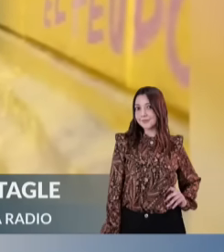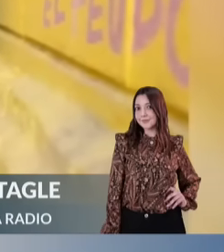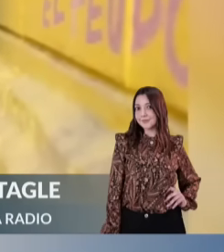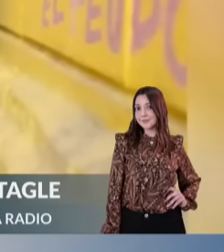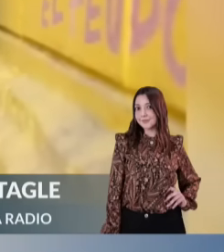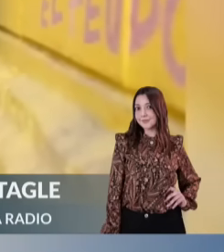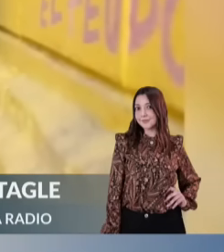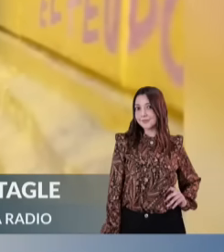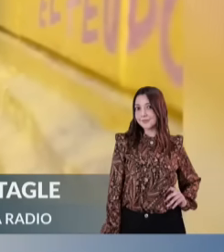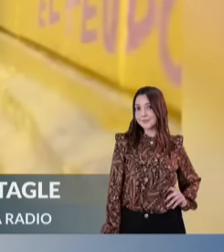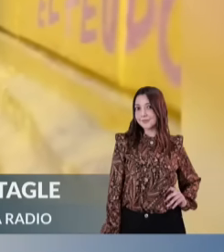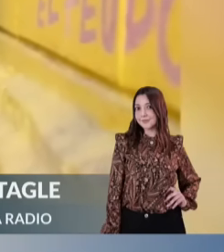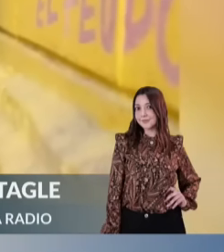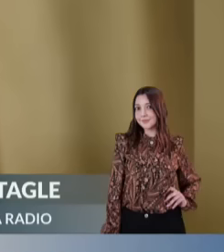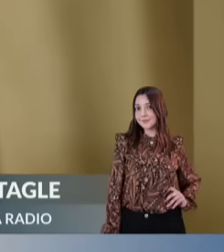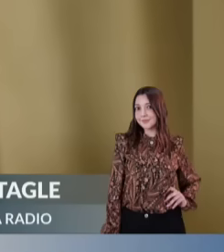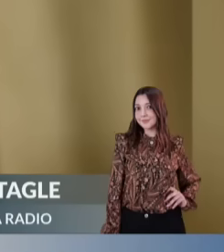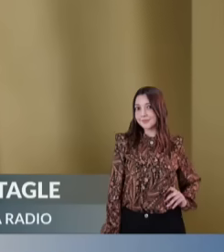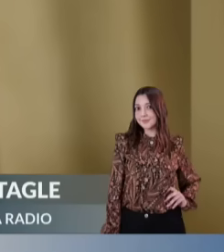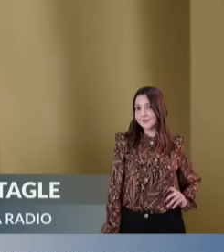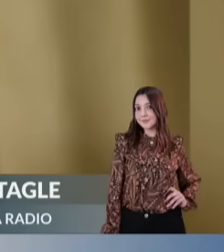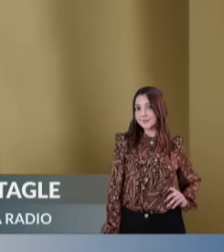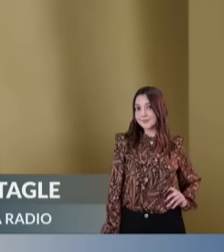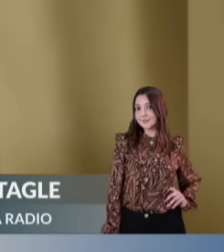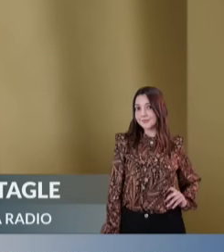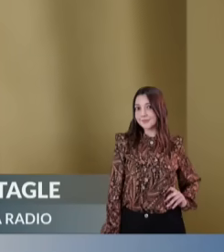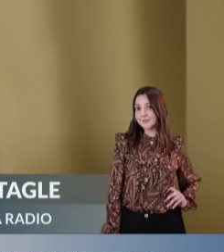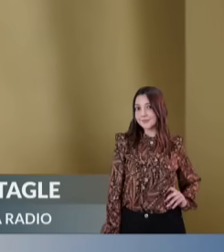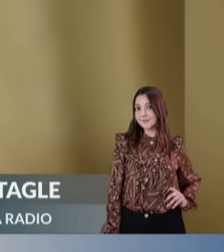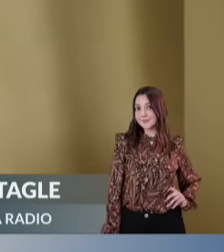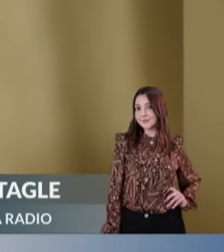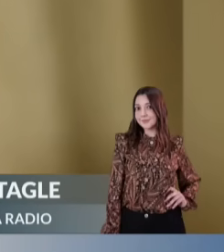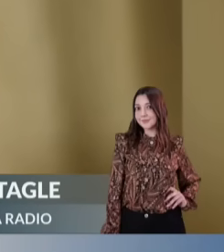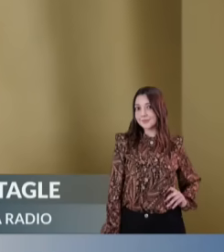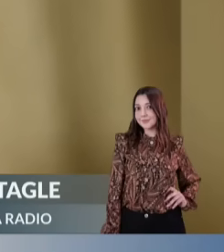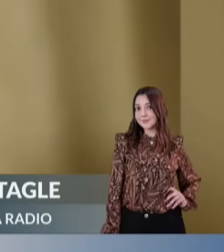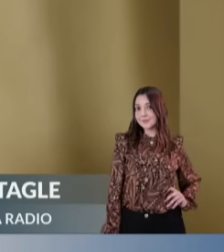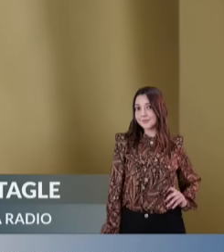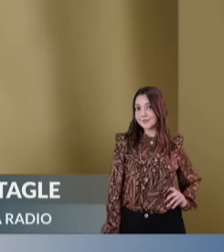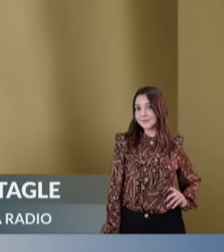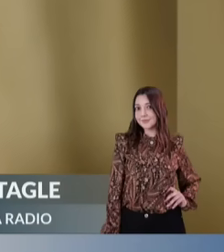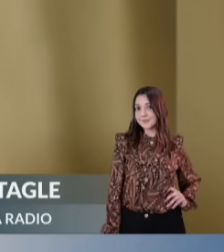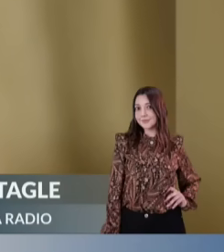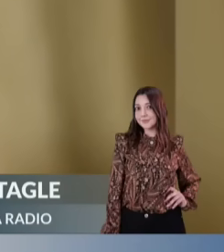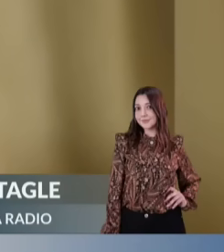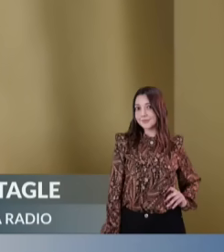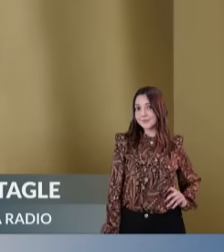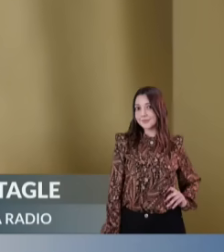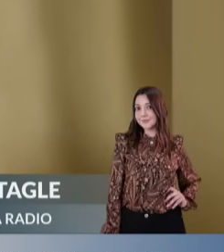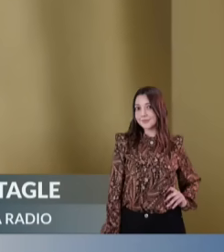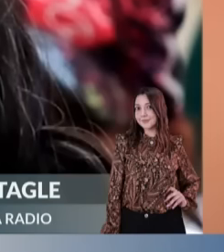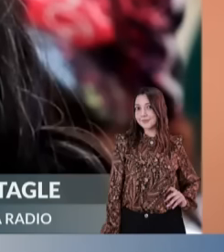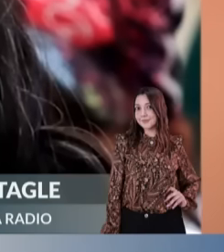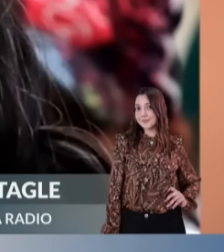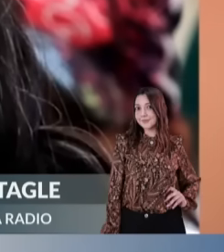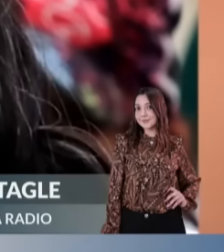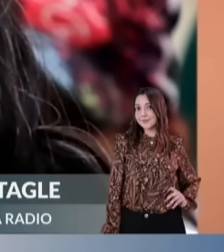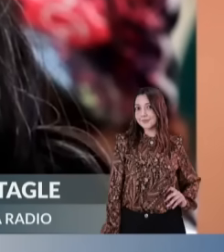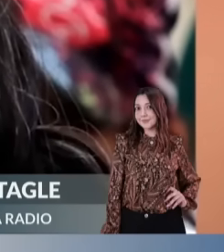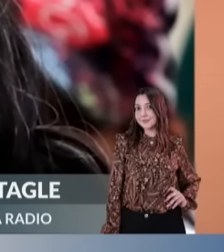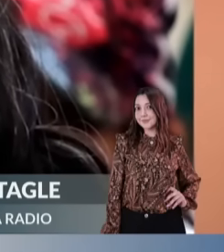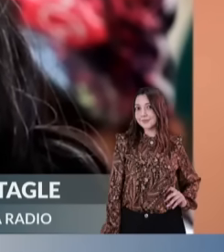futuro. El día de ayer, Contraloría confirmó un antecedente relevante que dio a conocer la radio. Oficialmente, en febrero y marzo